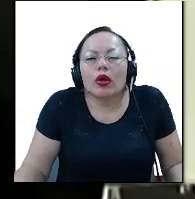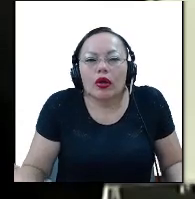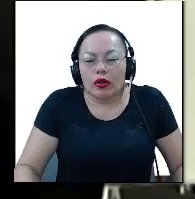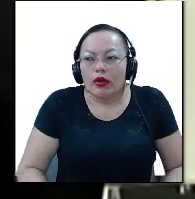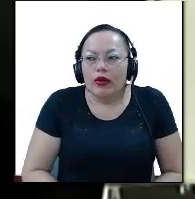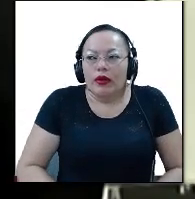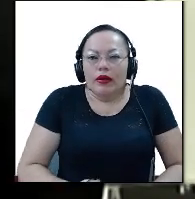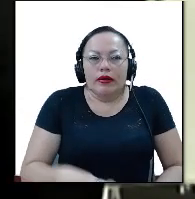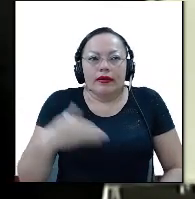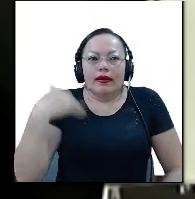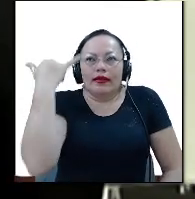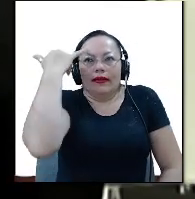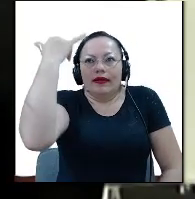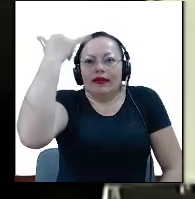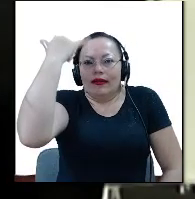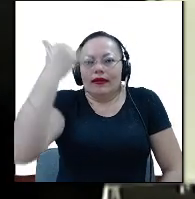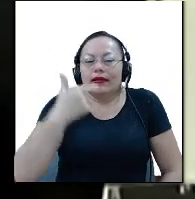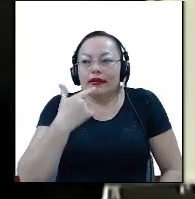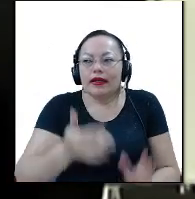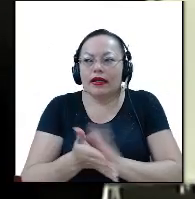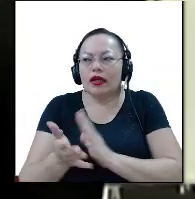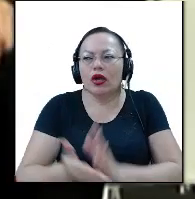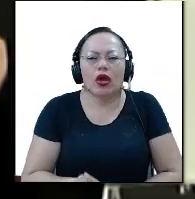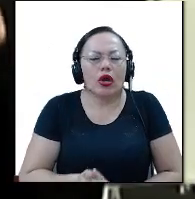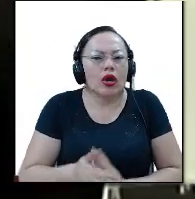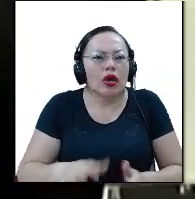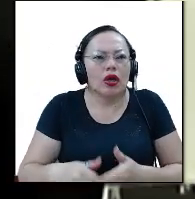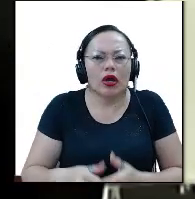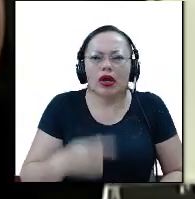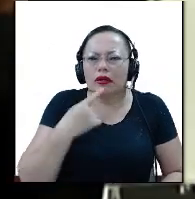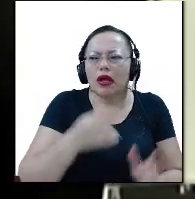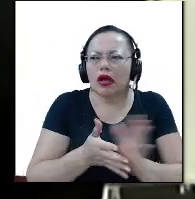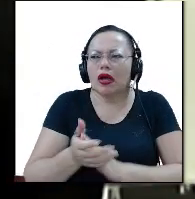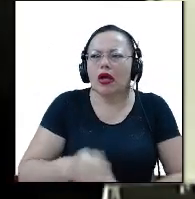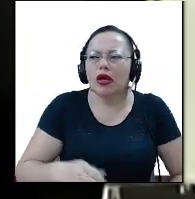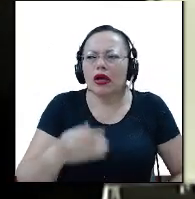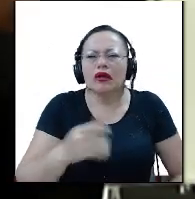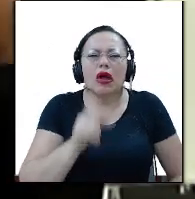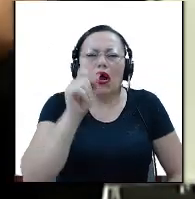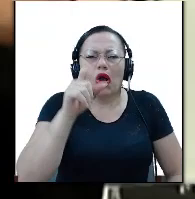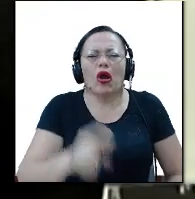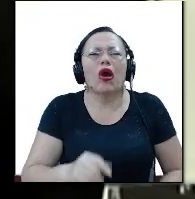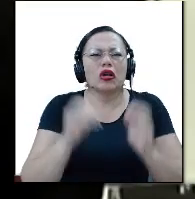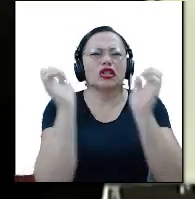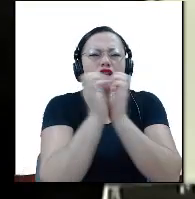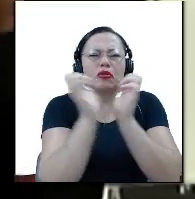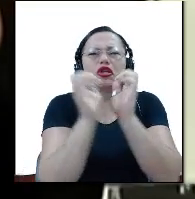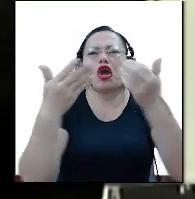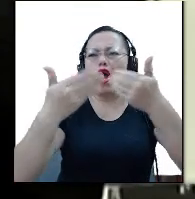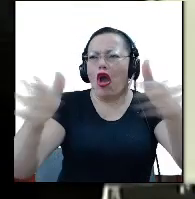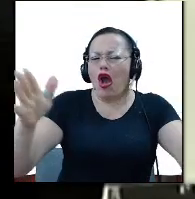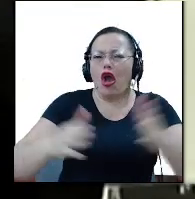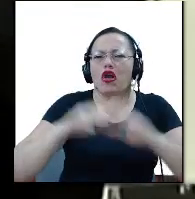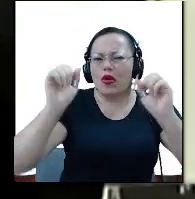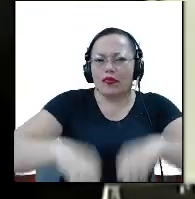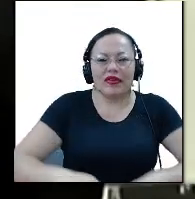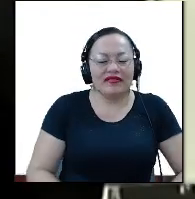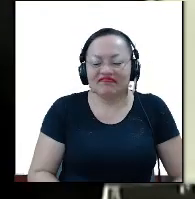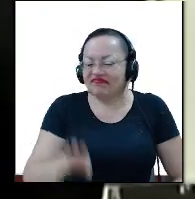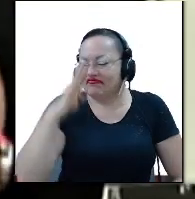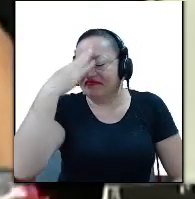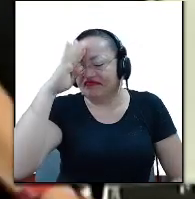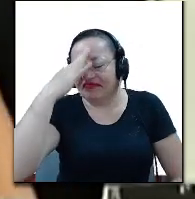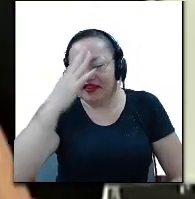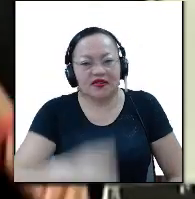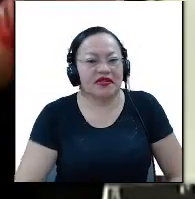que no es por inventárnoslo, que no va a pasar pasado mañana, que es que es el 11 de mayo, dijeron, y el 11 ya puedo abrir. No, eso